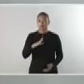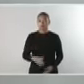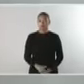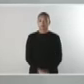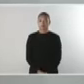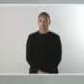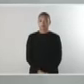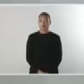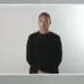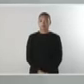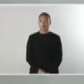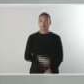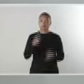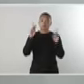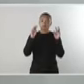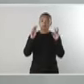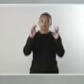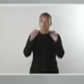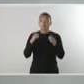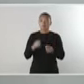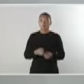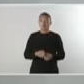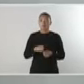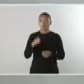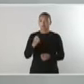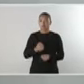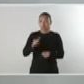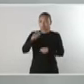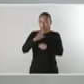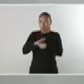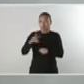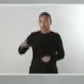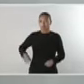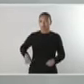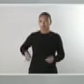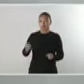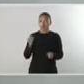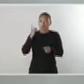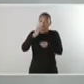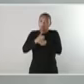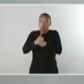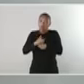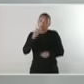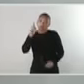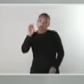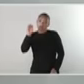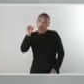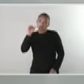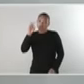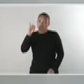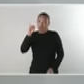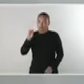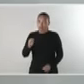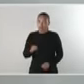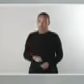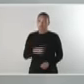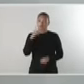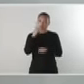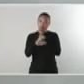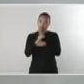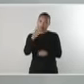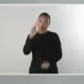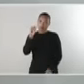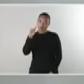estamos con el tema gestión gubernamental oportunidades y desafíos hemos terminado una primera